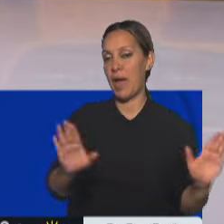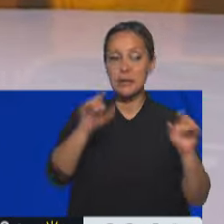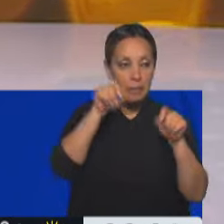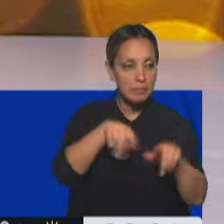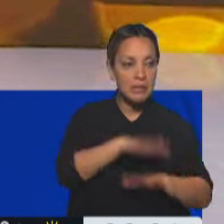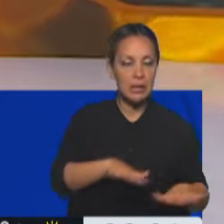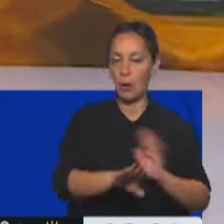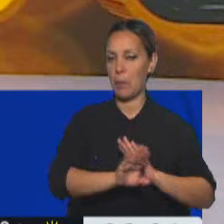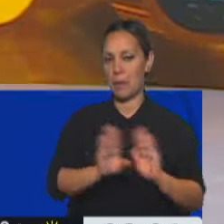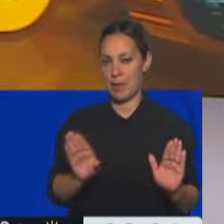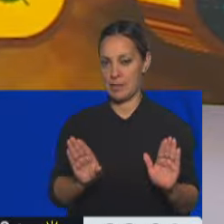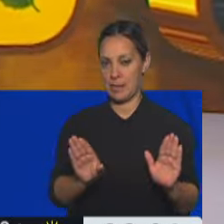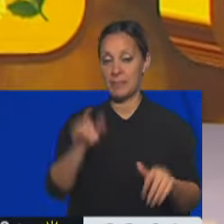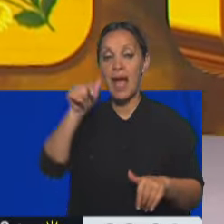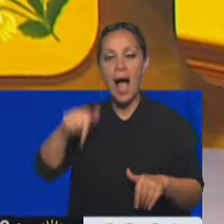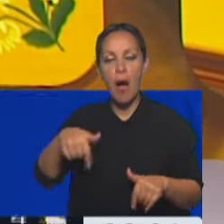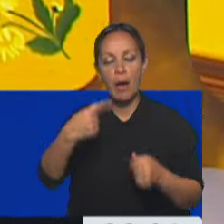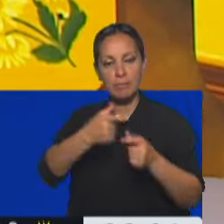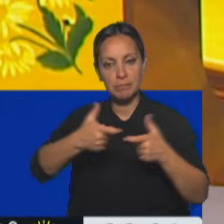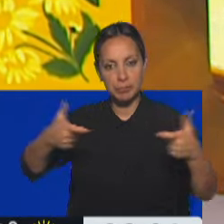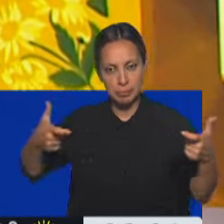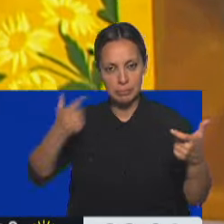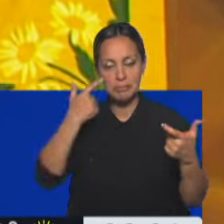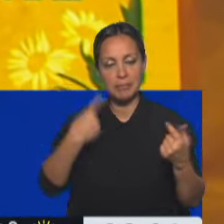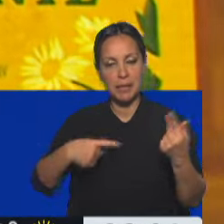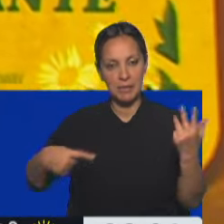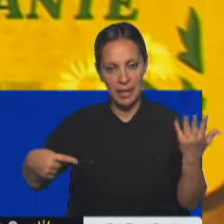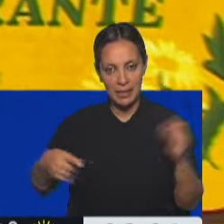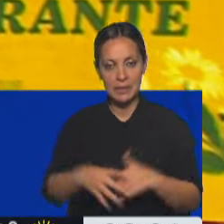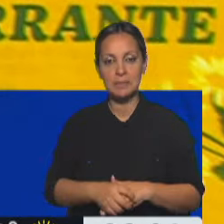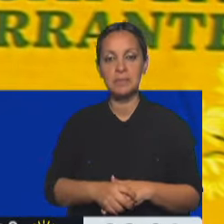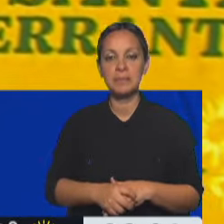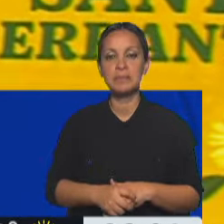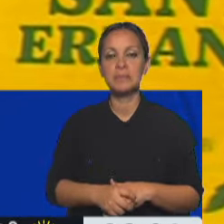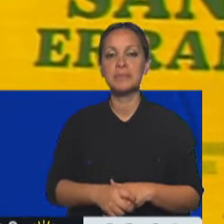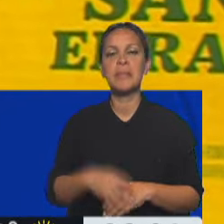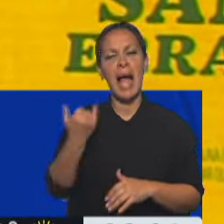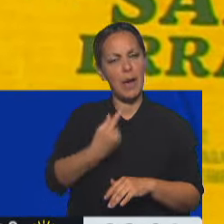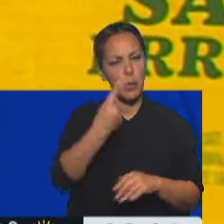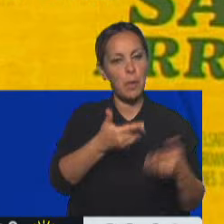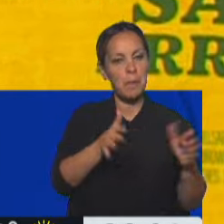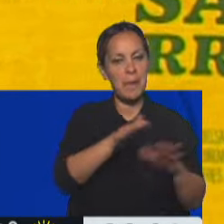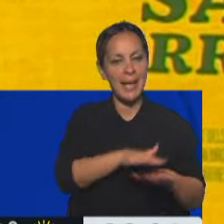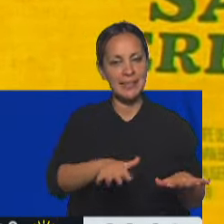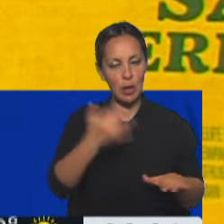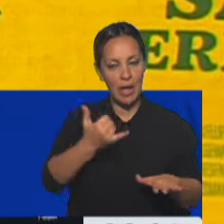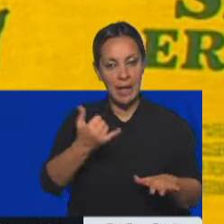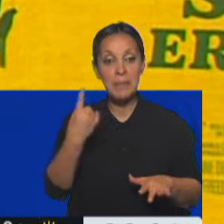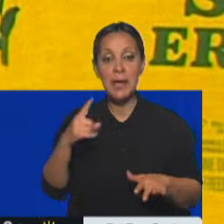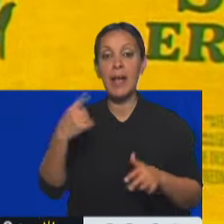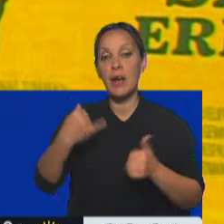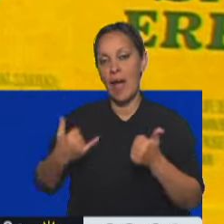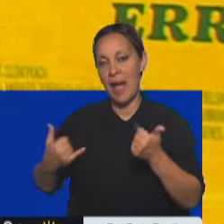Ahora esta oferta es bien grande, de hecho también hay un estreno para chicos y vienen entre otras, sí,